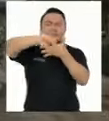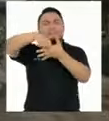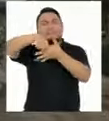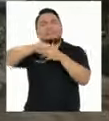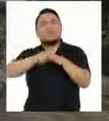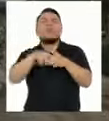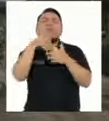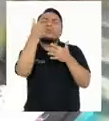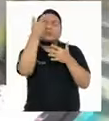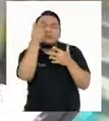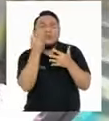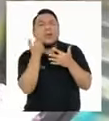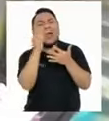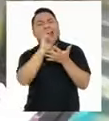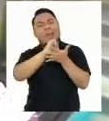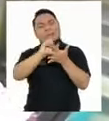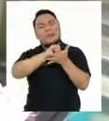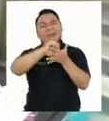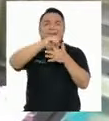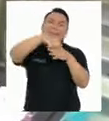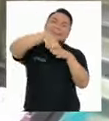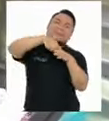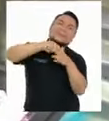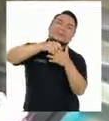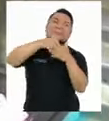cariño y con jabón.